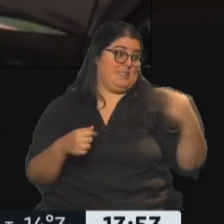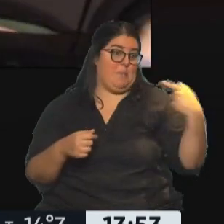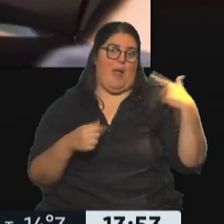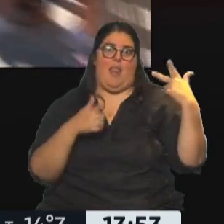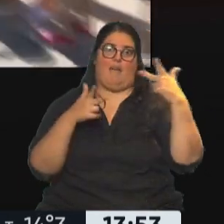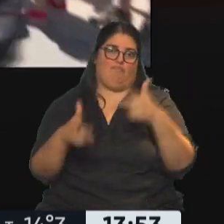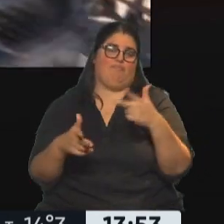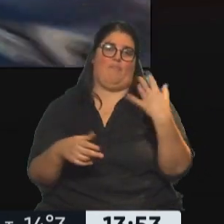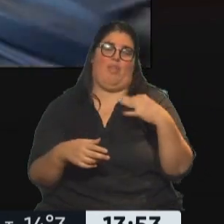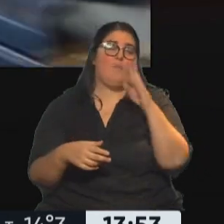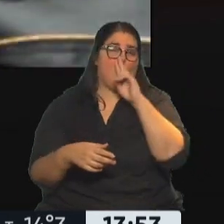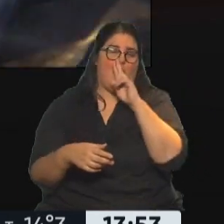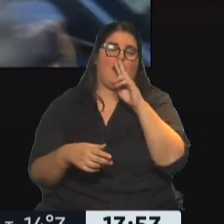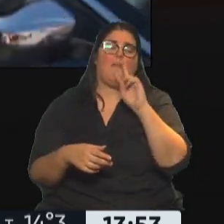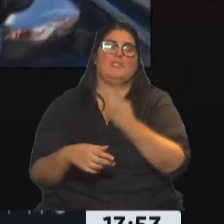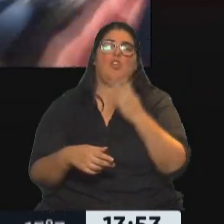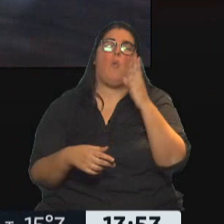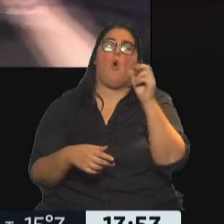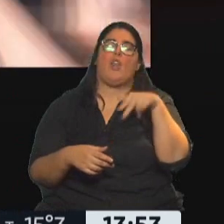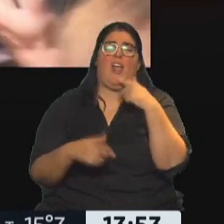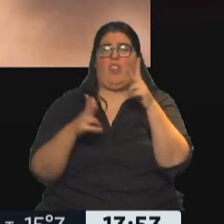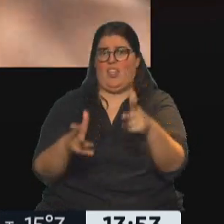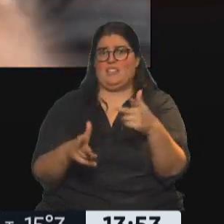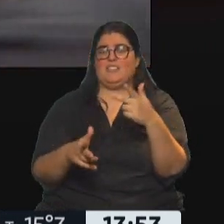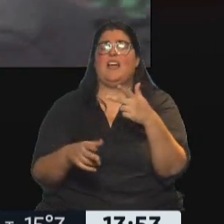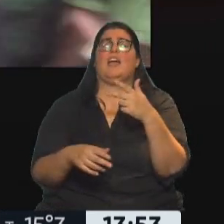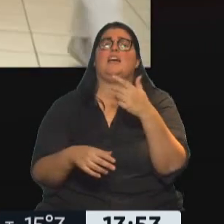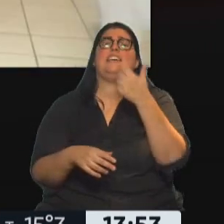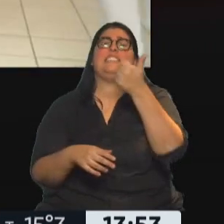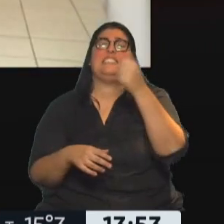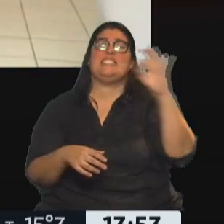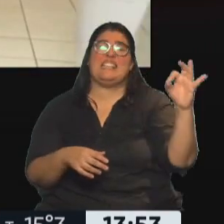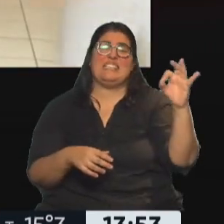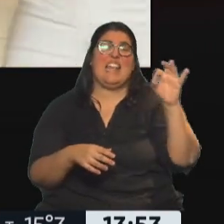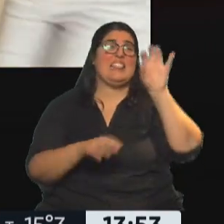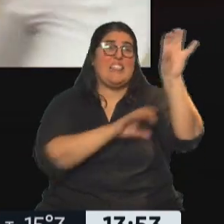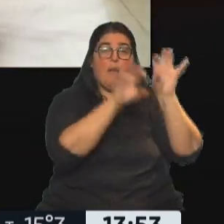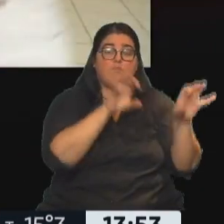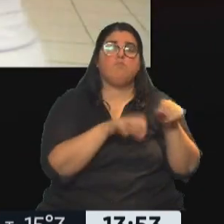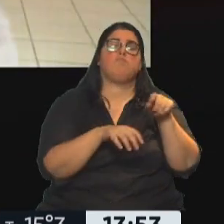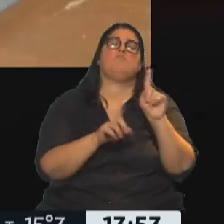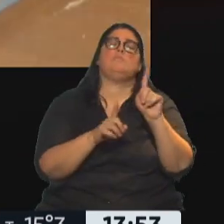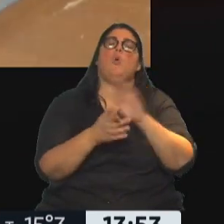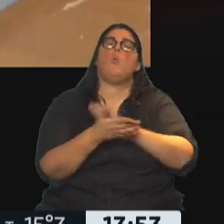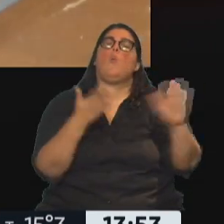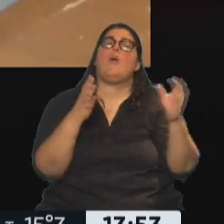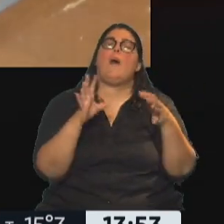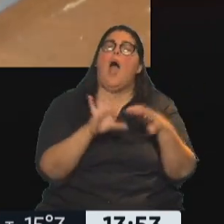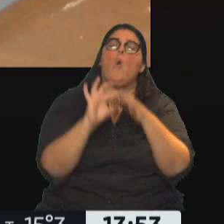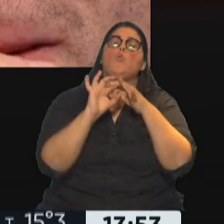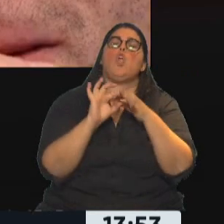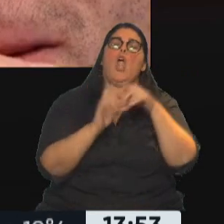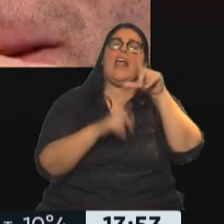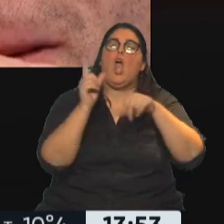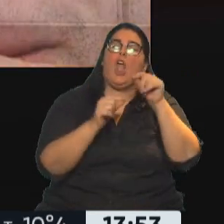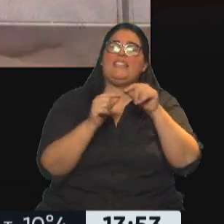primera ministra Elisabeth Borne, en 60 circunscripciones el partido de la izquierda, la nueva Unión Ecologista, la